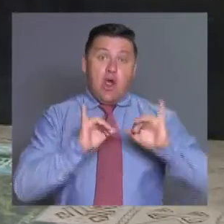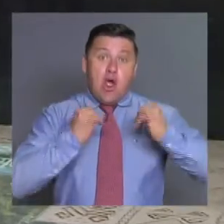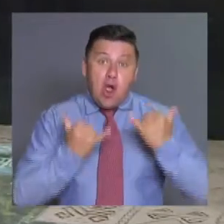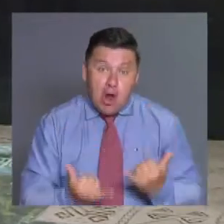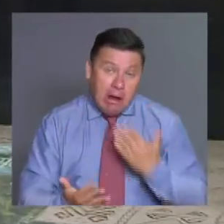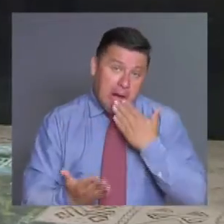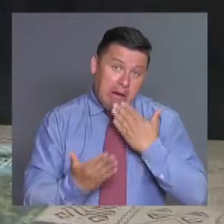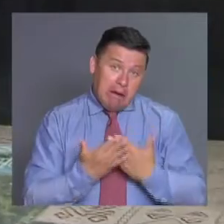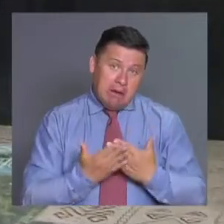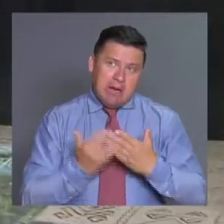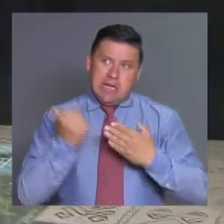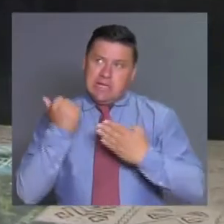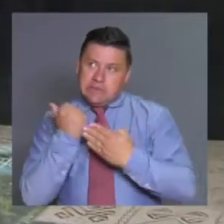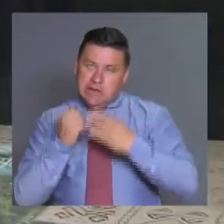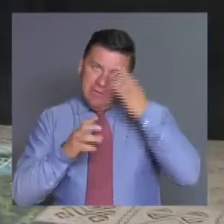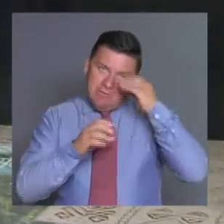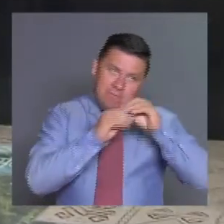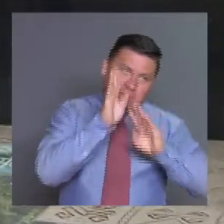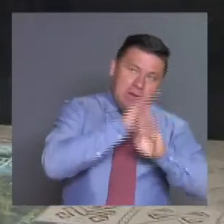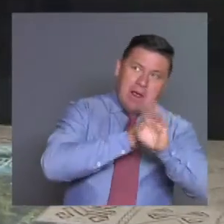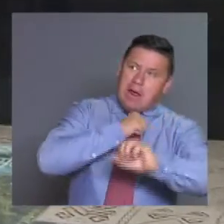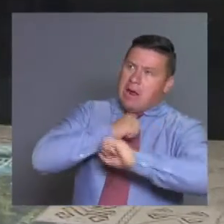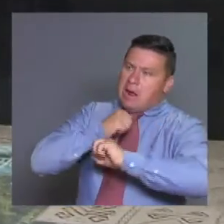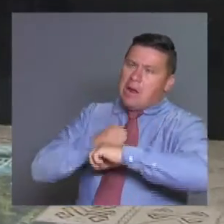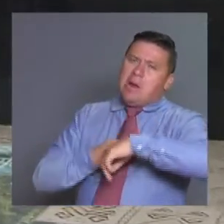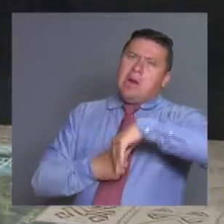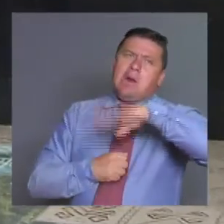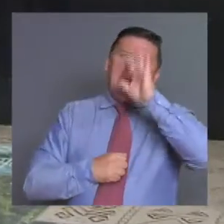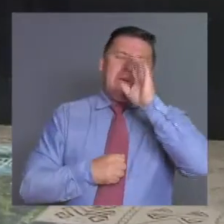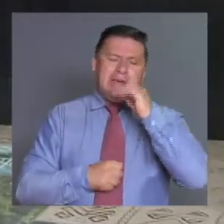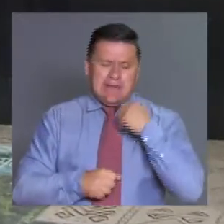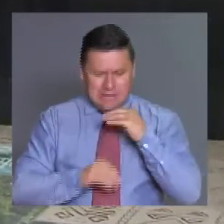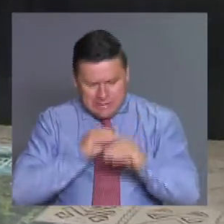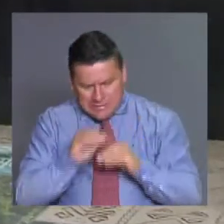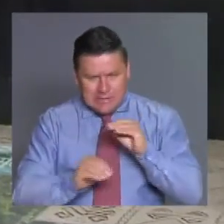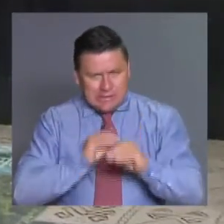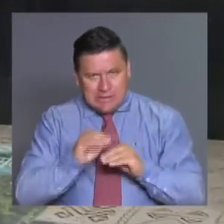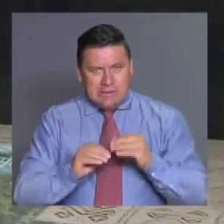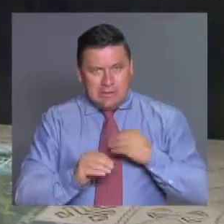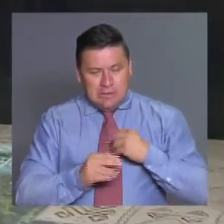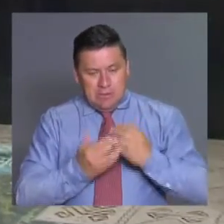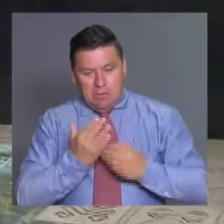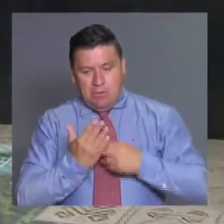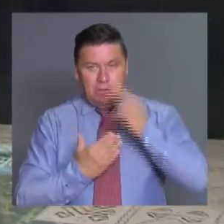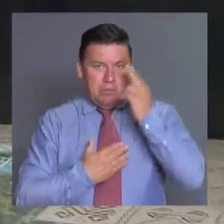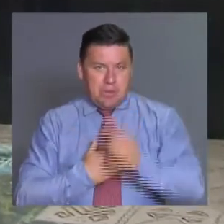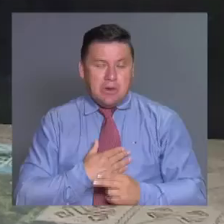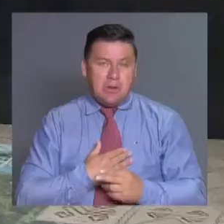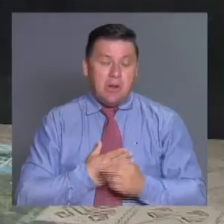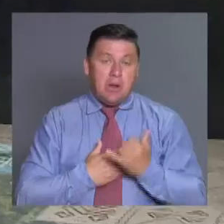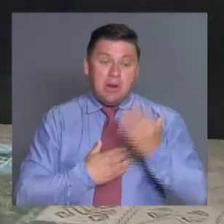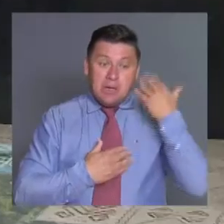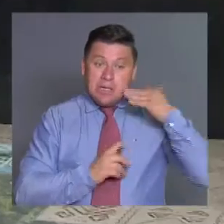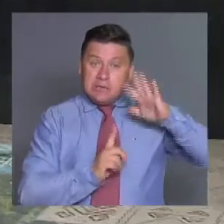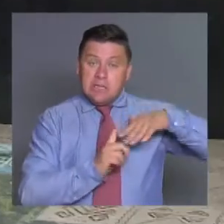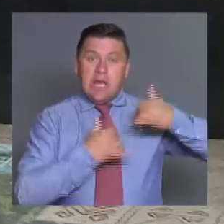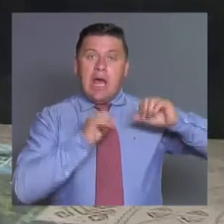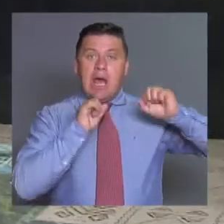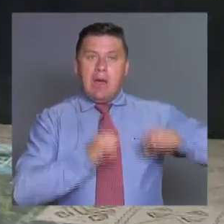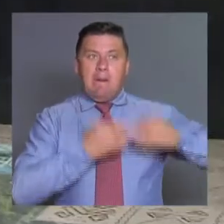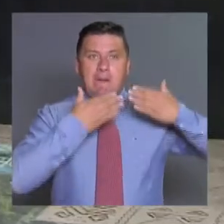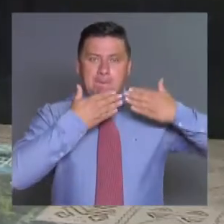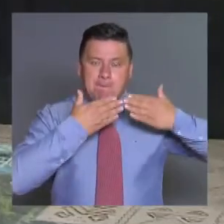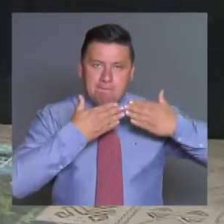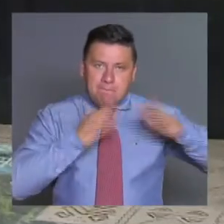gracias al sena al fondo emprender después de ya tener posicionado el proyecto hace 5 meses nosotros lo